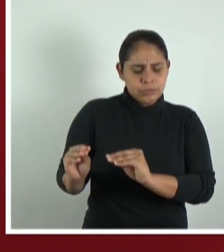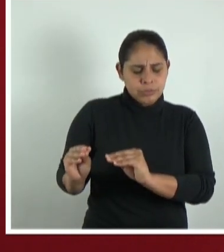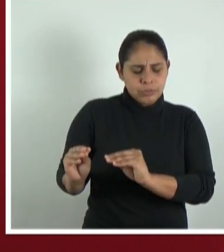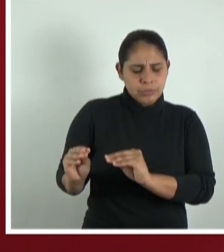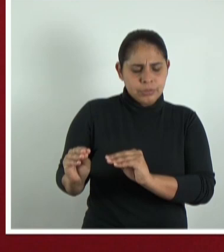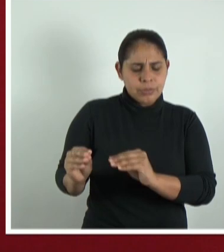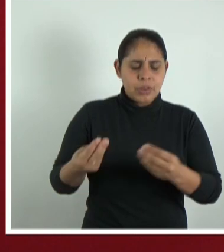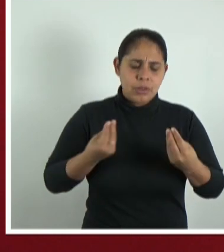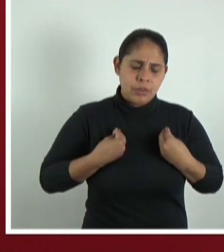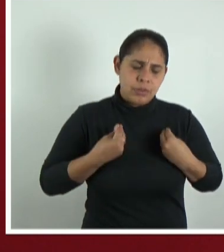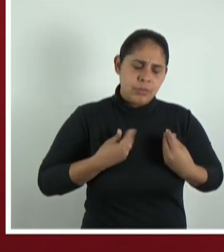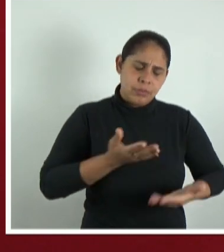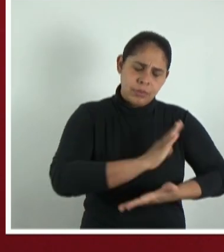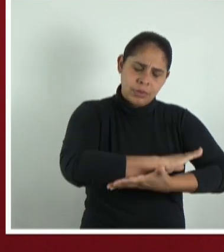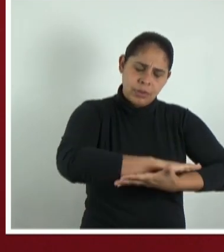y la vida eterna.